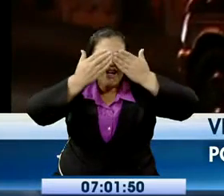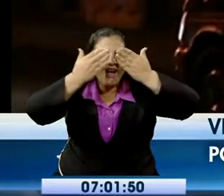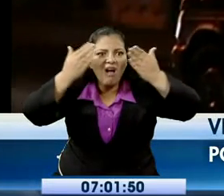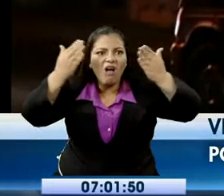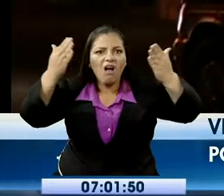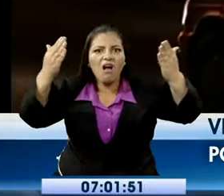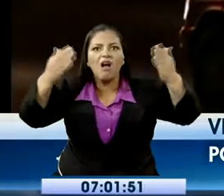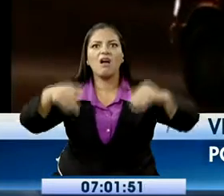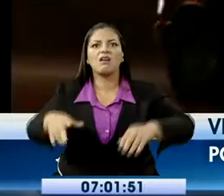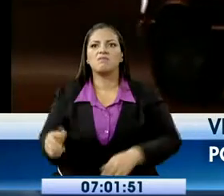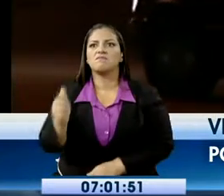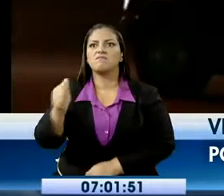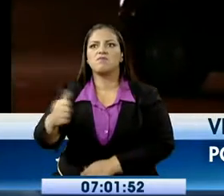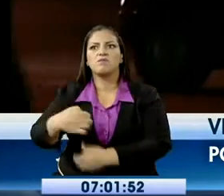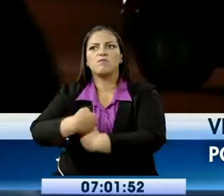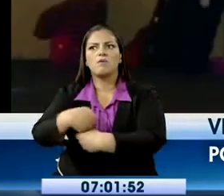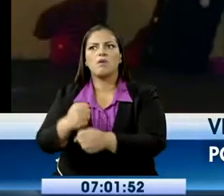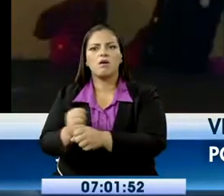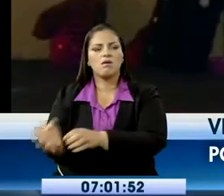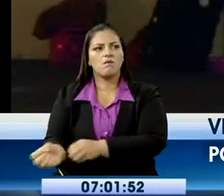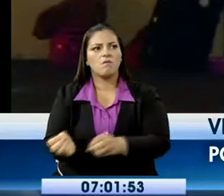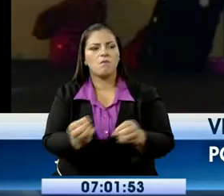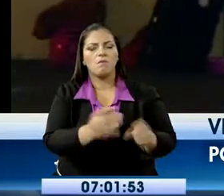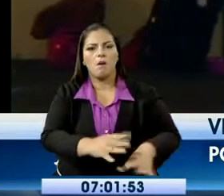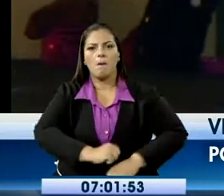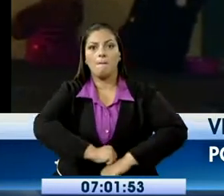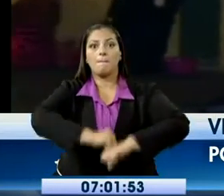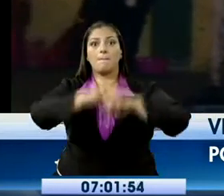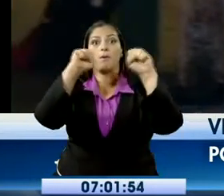explosivo improvisado, convencional.